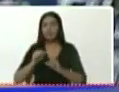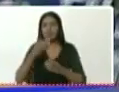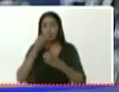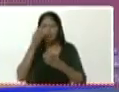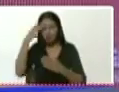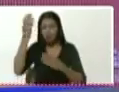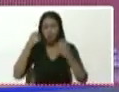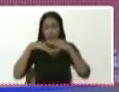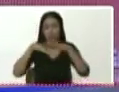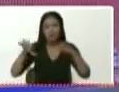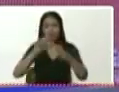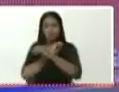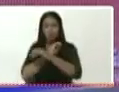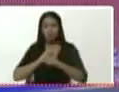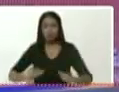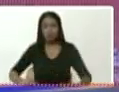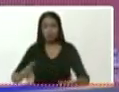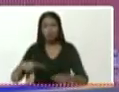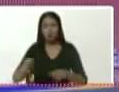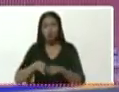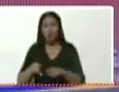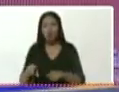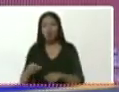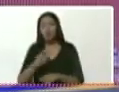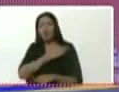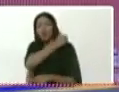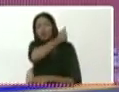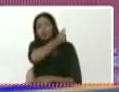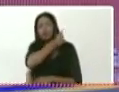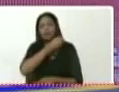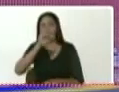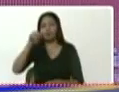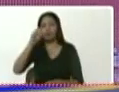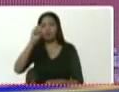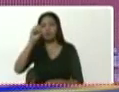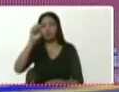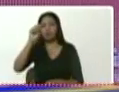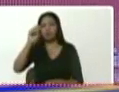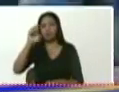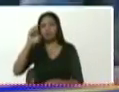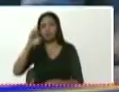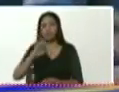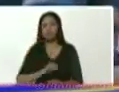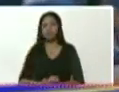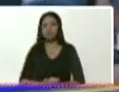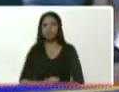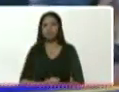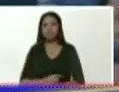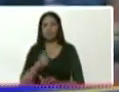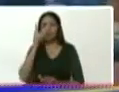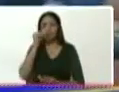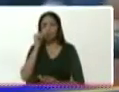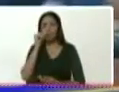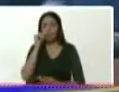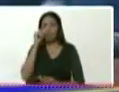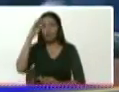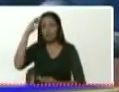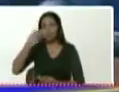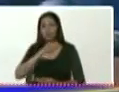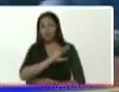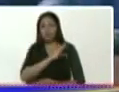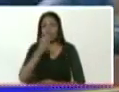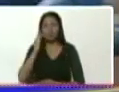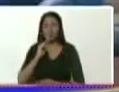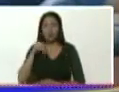Fuerza Armada. Igual al general de división José Celestino González, comandante de la milicia